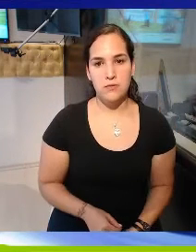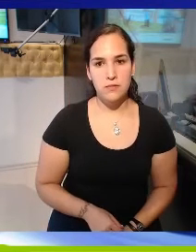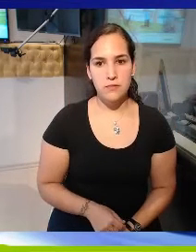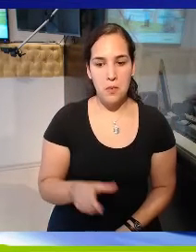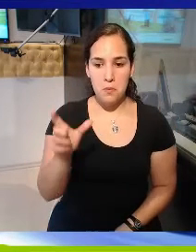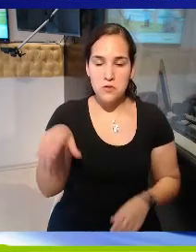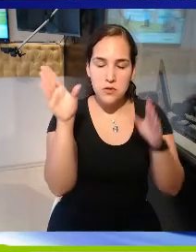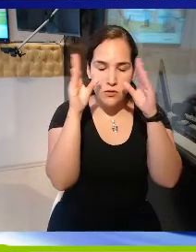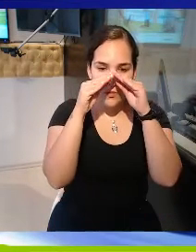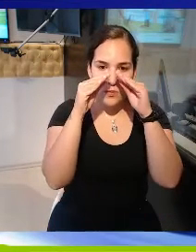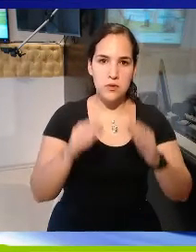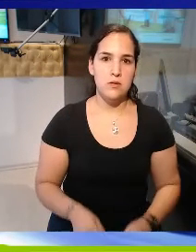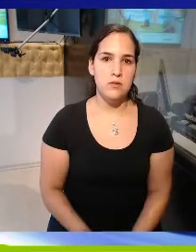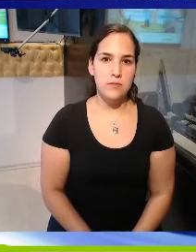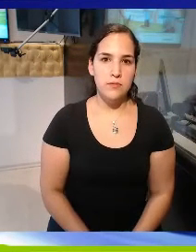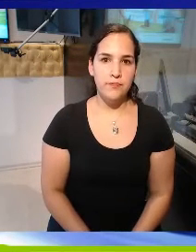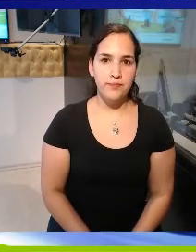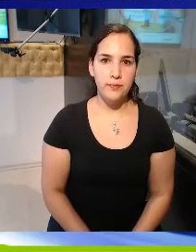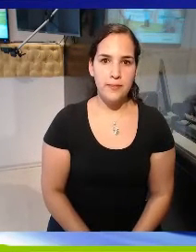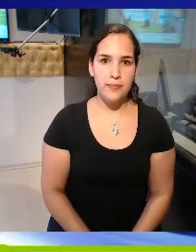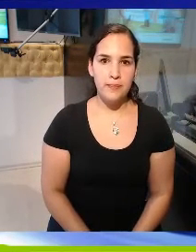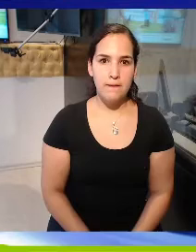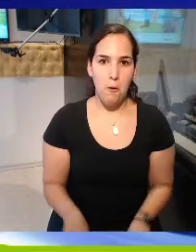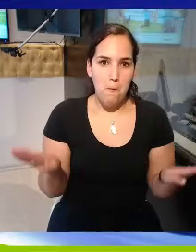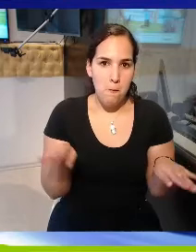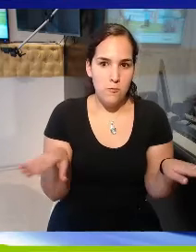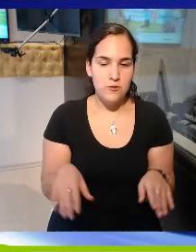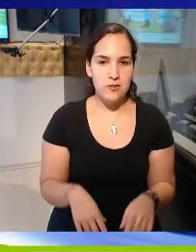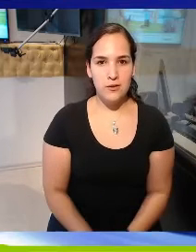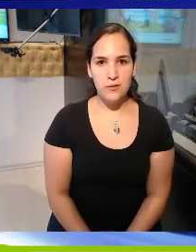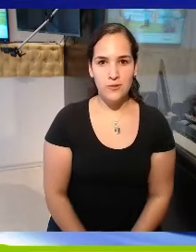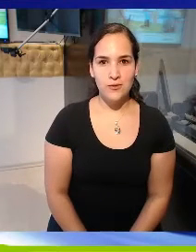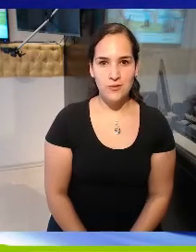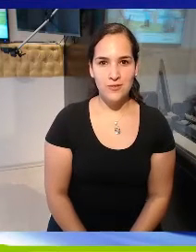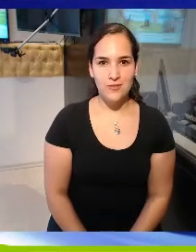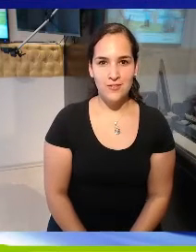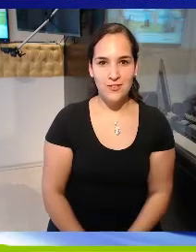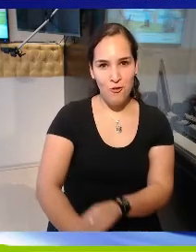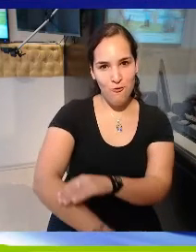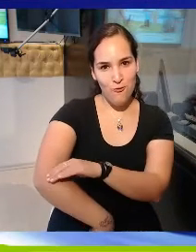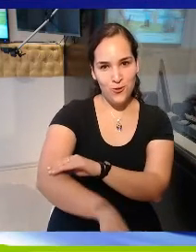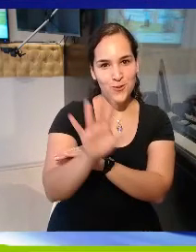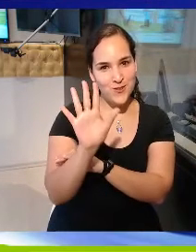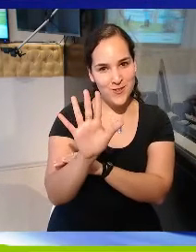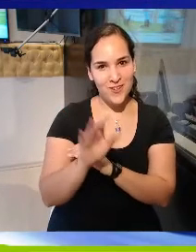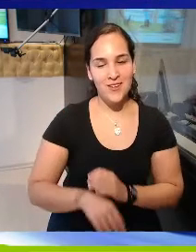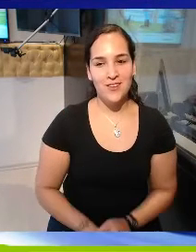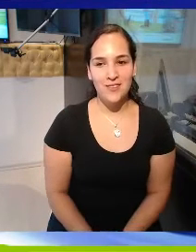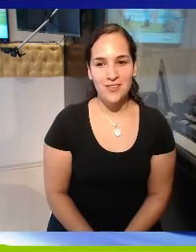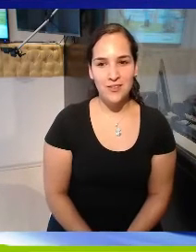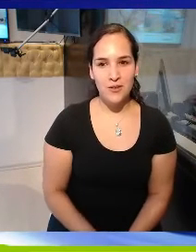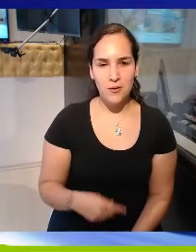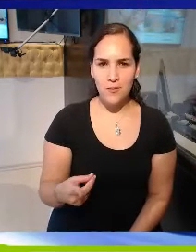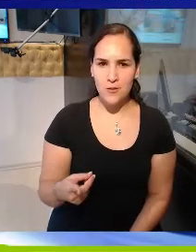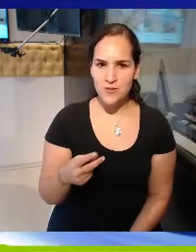equipo es? ¿Cómo me parece? Los murciélagos. Ah, fútbol 5. Escúcheme, ¿usted me investigó sobre este tema?